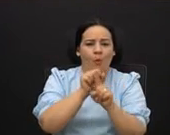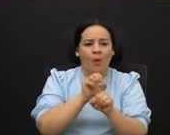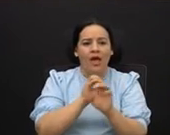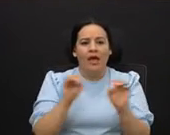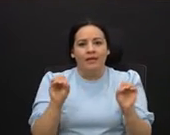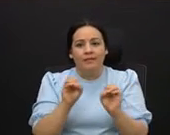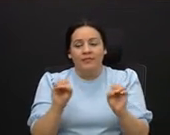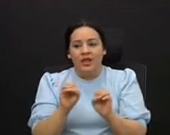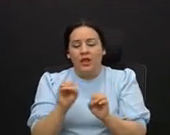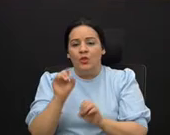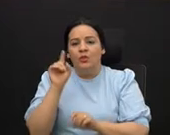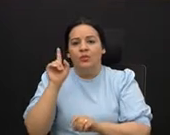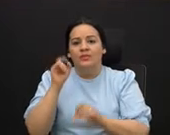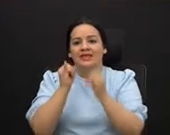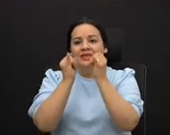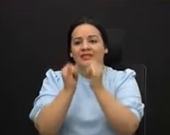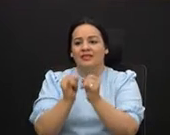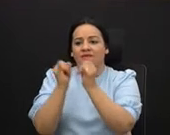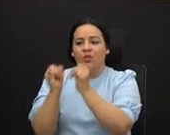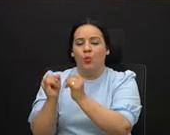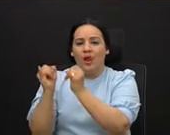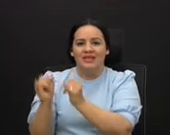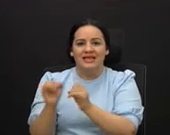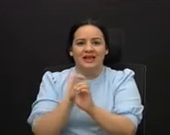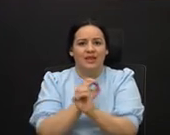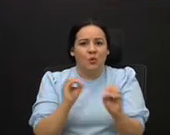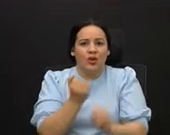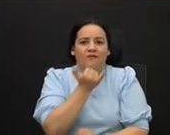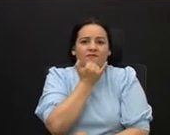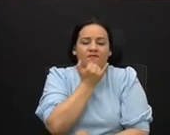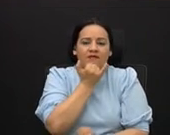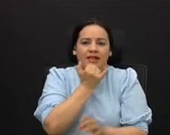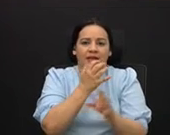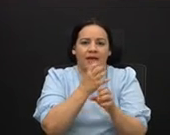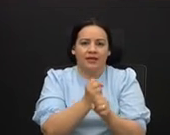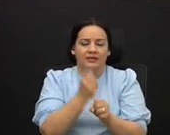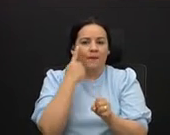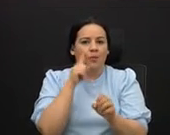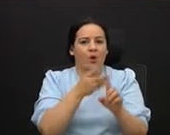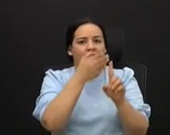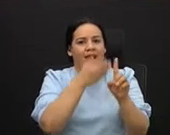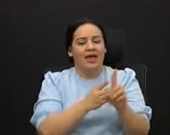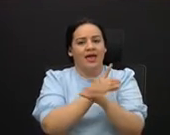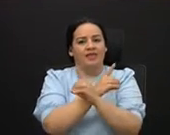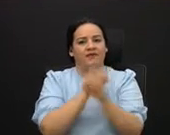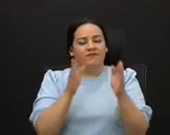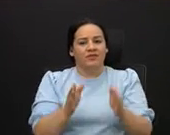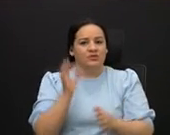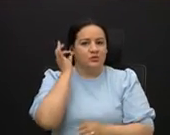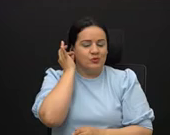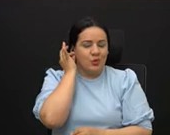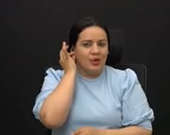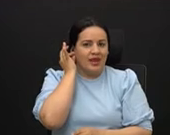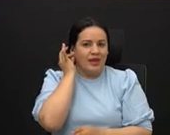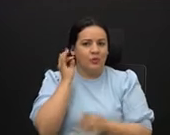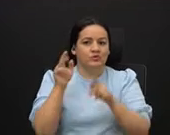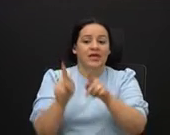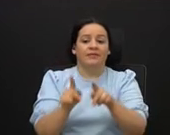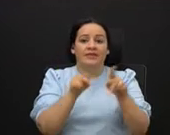ni individualizar ninguna falta cometida por la defensora de los habitantes en el ejercicio de sus